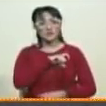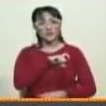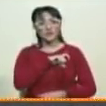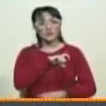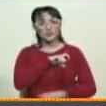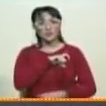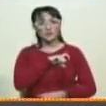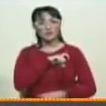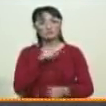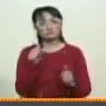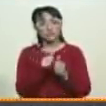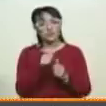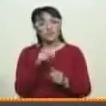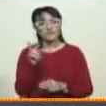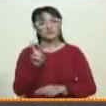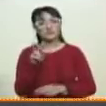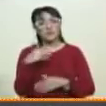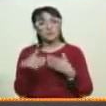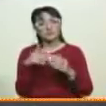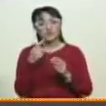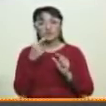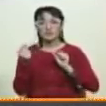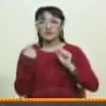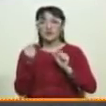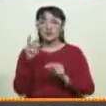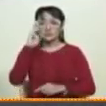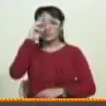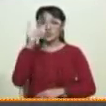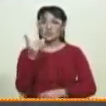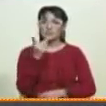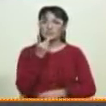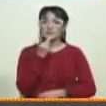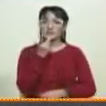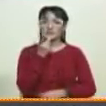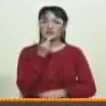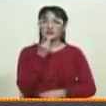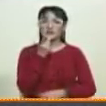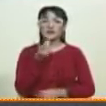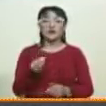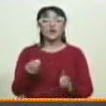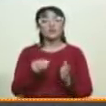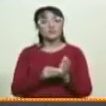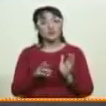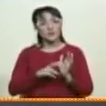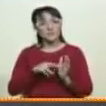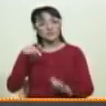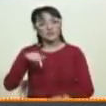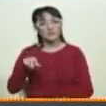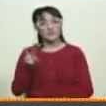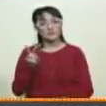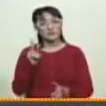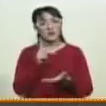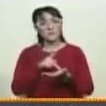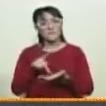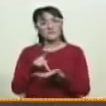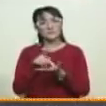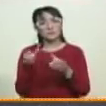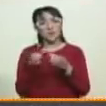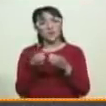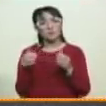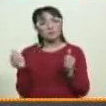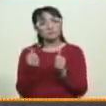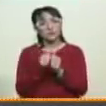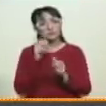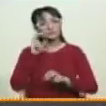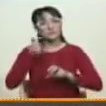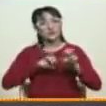Zapatero, quien acompañó a Venezuela en el proceso de diálogo en República Dominicana y nuevamente repite en nuestro país, participando en el grupo de